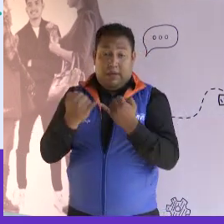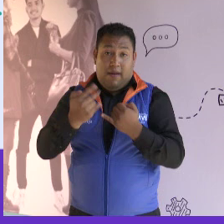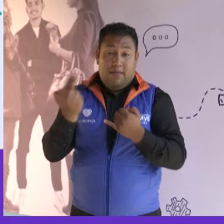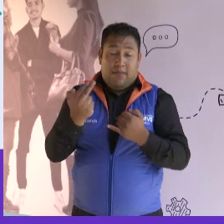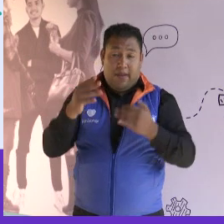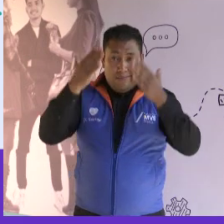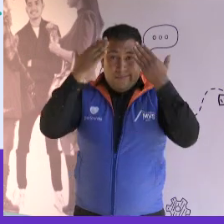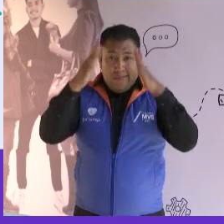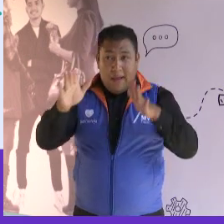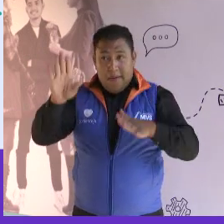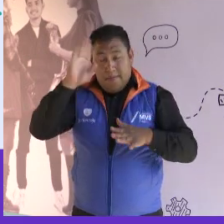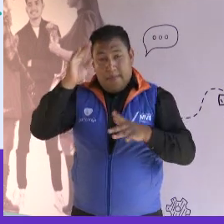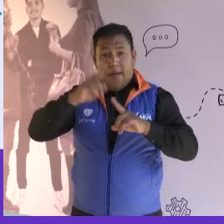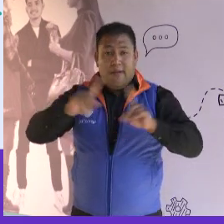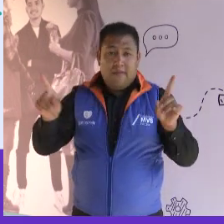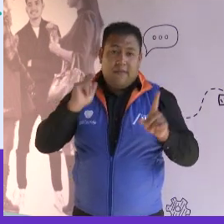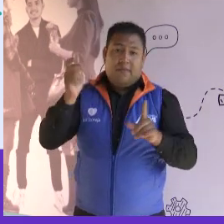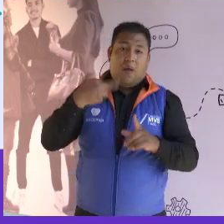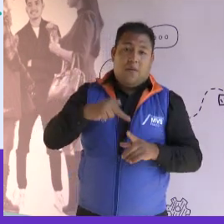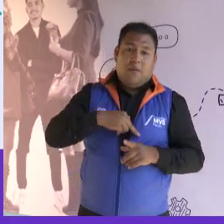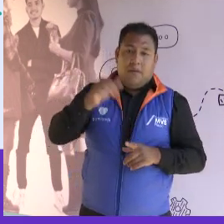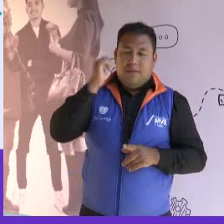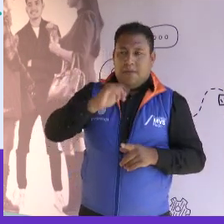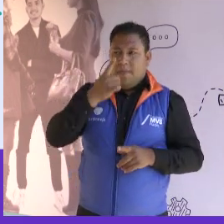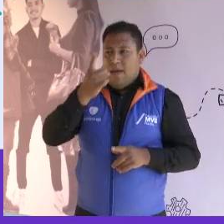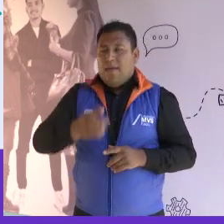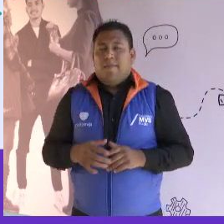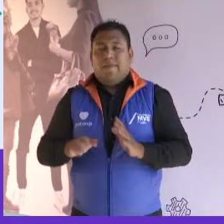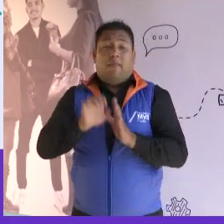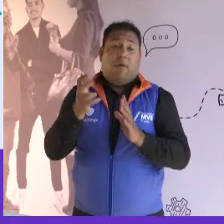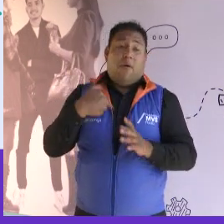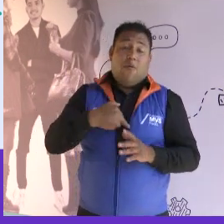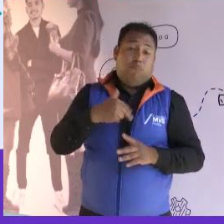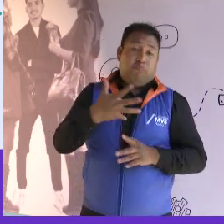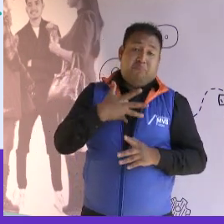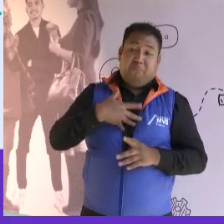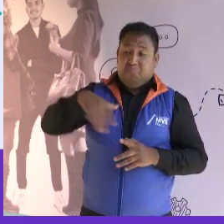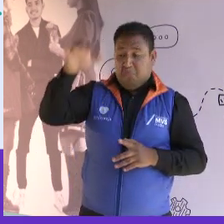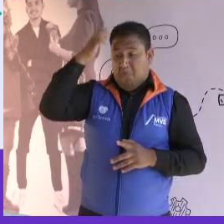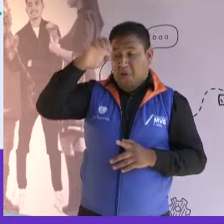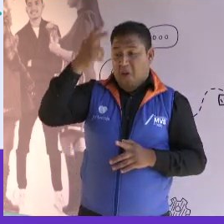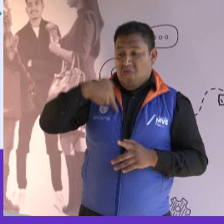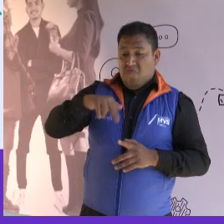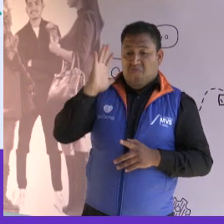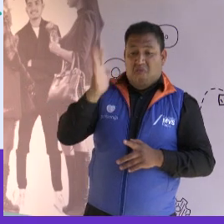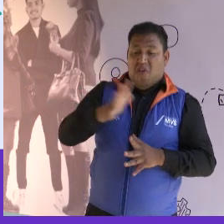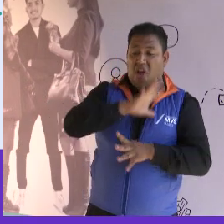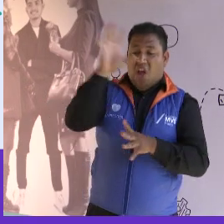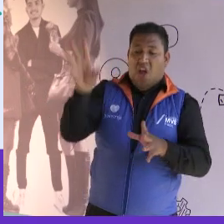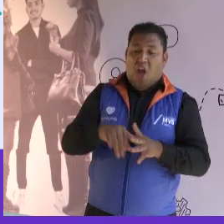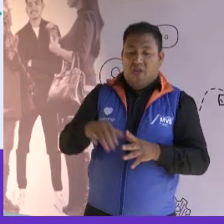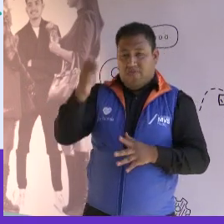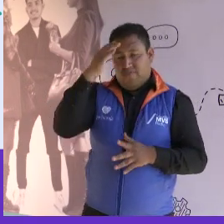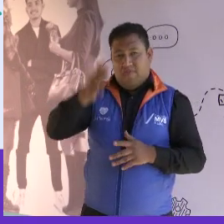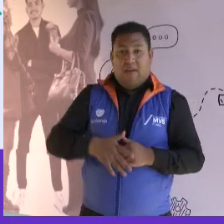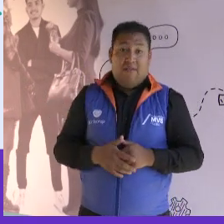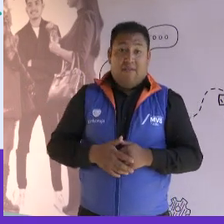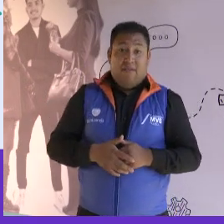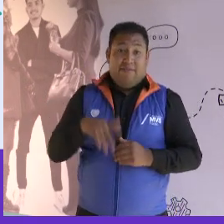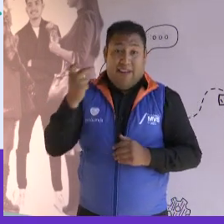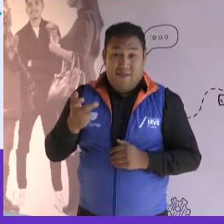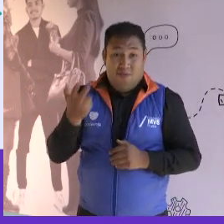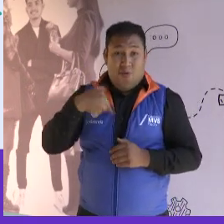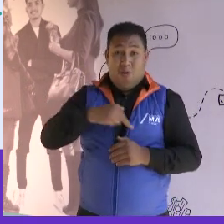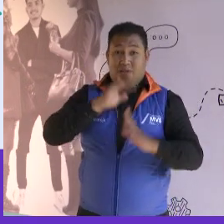nosotros somos tal vez los expertos o tal vez los que estamos dentro de comunidad, y pensar que el mundo es más amplio y lo que les decía, o